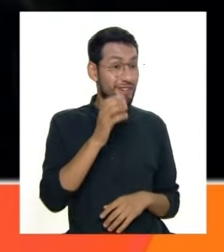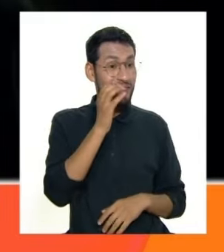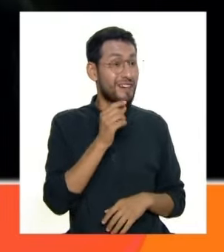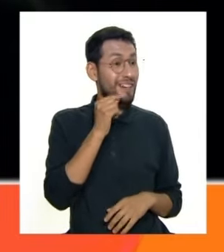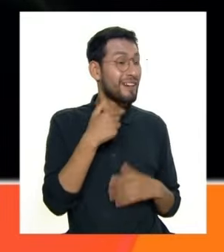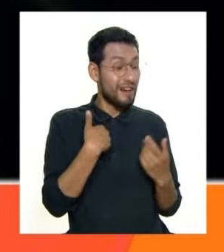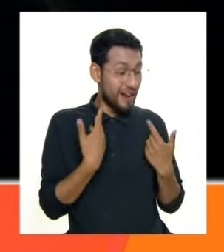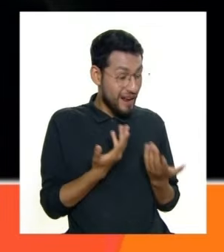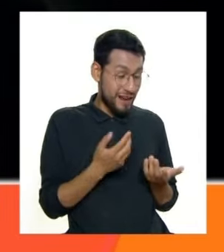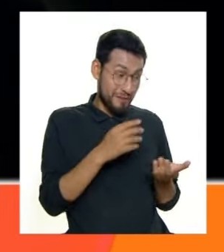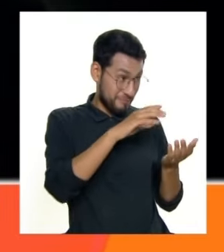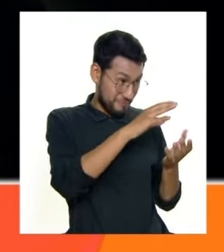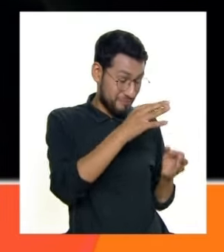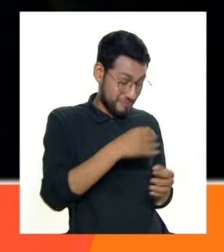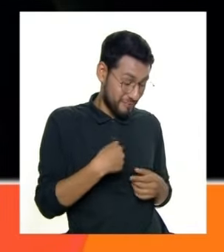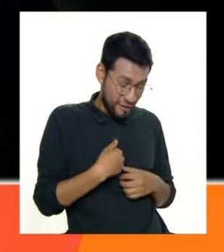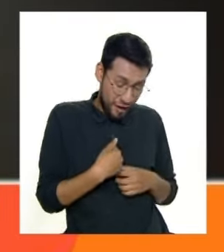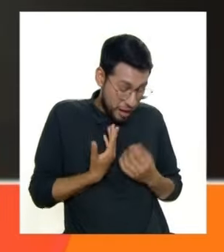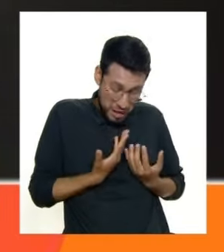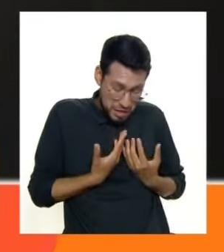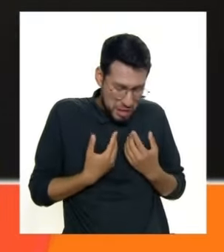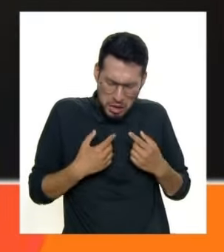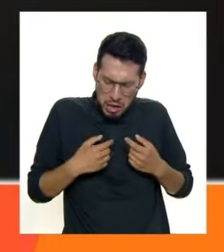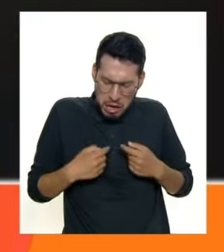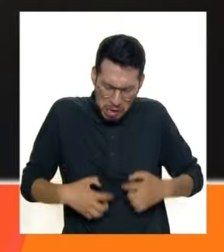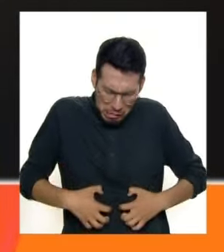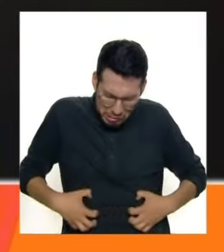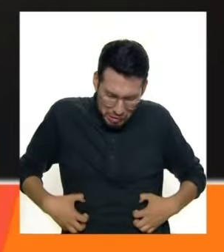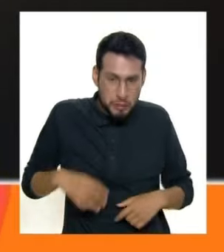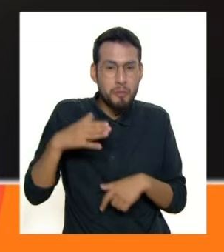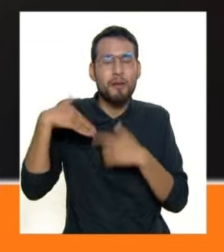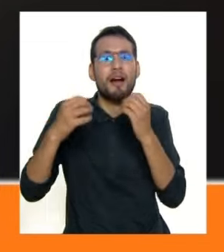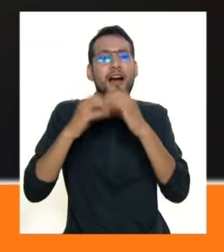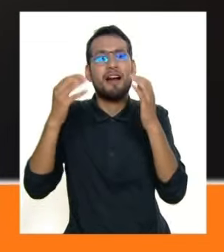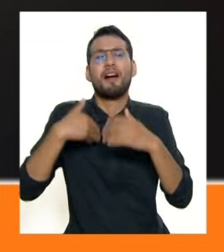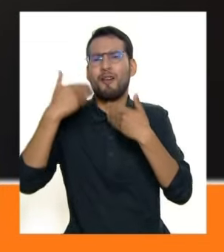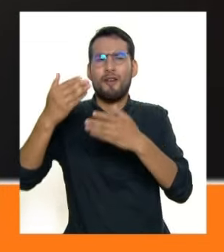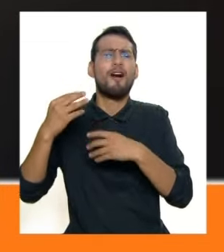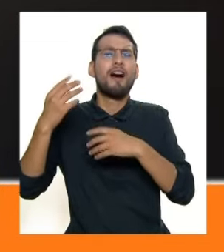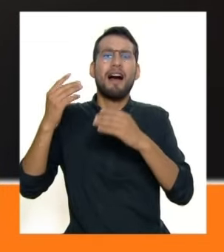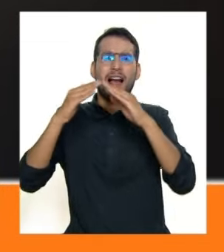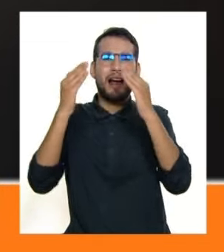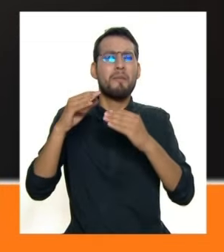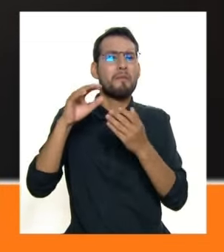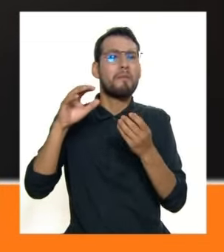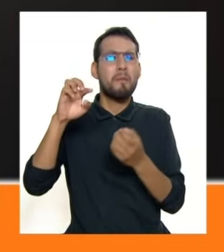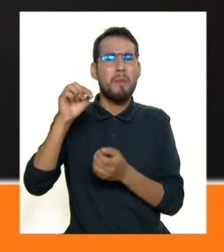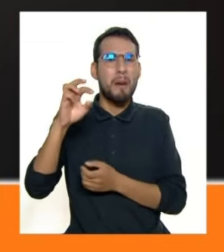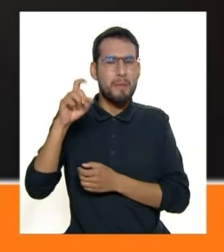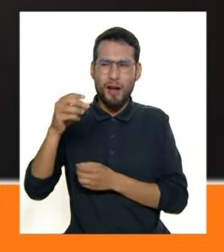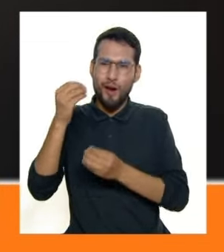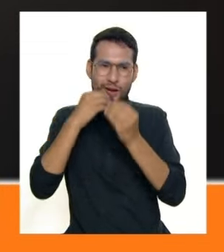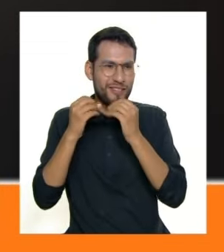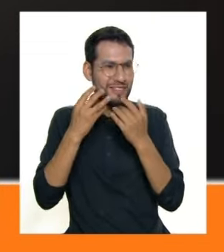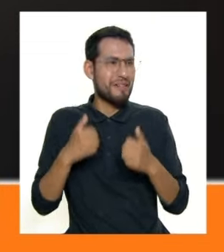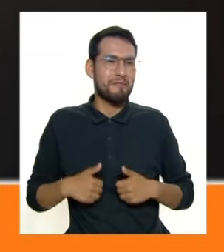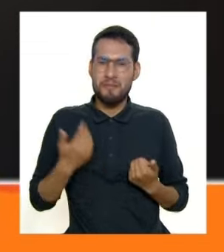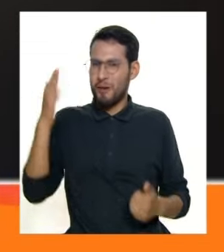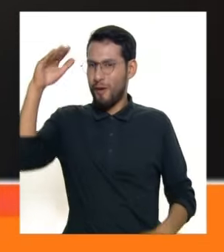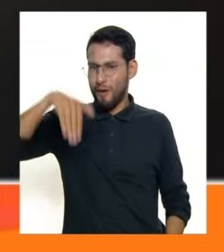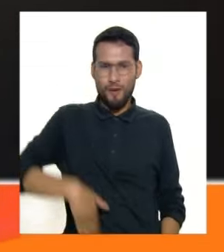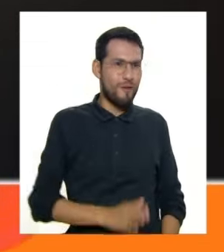para comer y el día siguiente estás en Madrid en un almuerzo con Álvaro Morte y todos los actores de La Casa de Papel. Qué lindo. La vida es así. Así